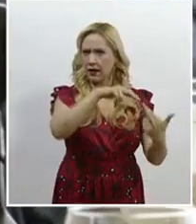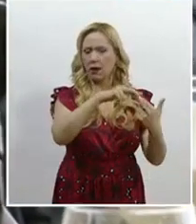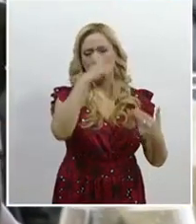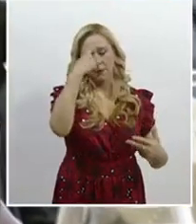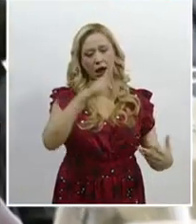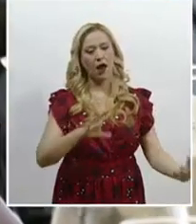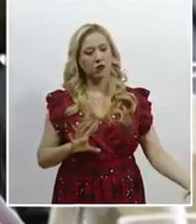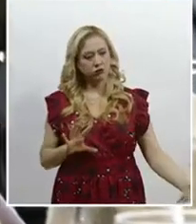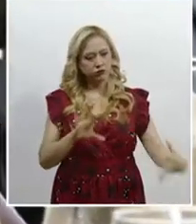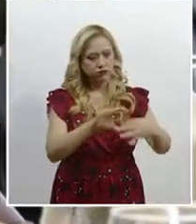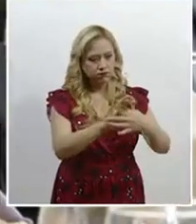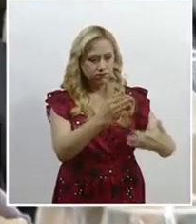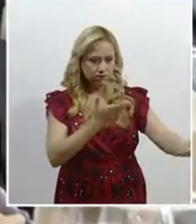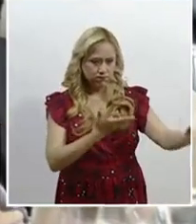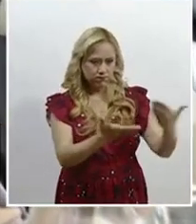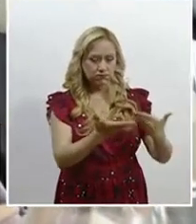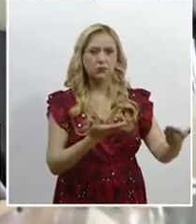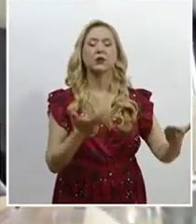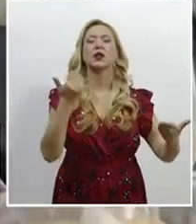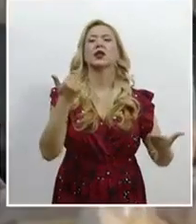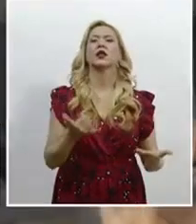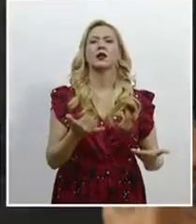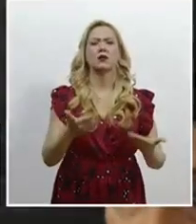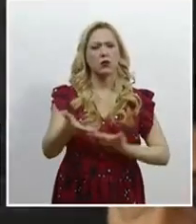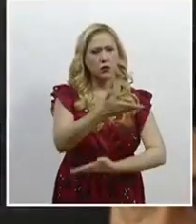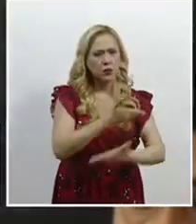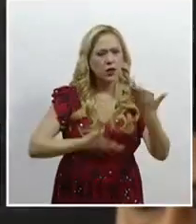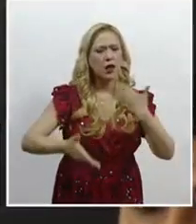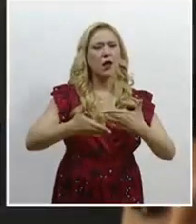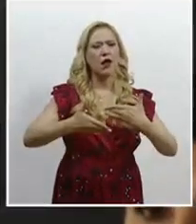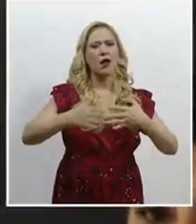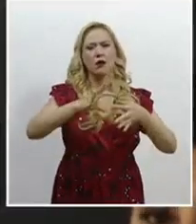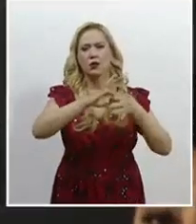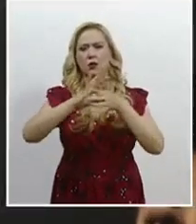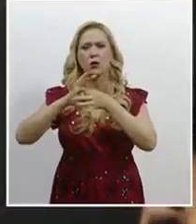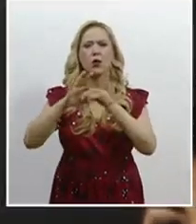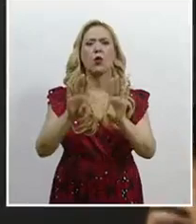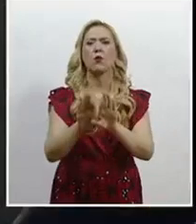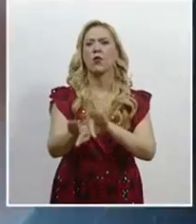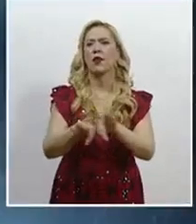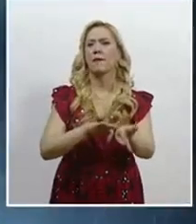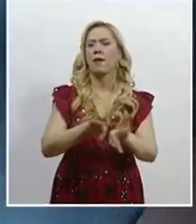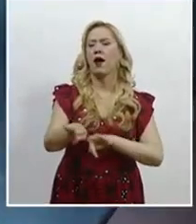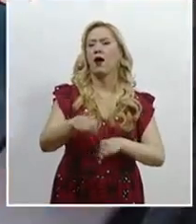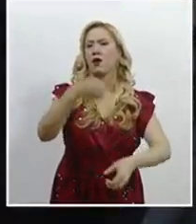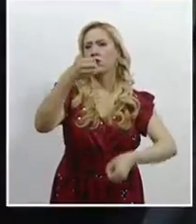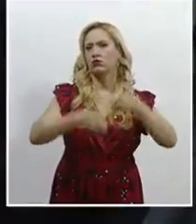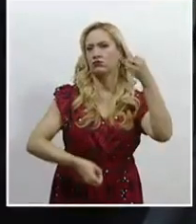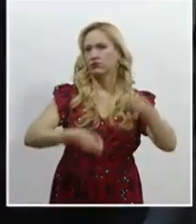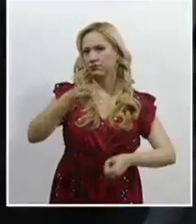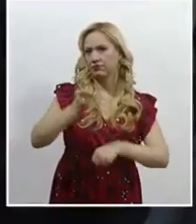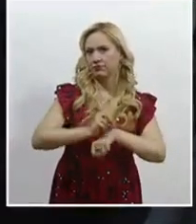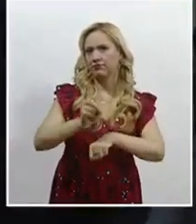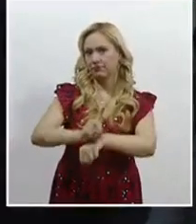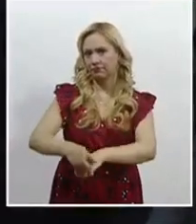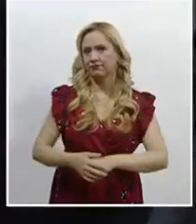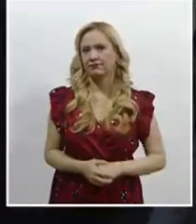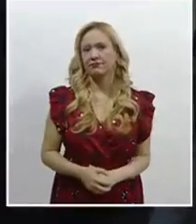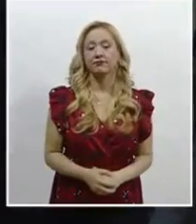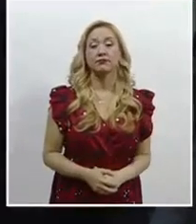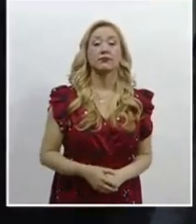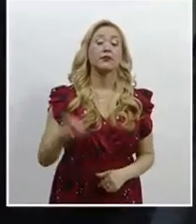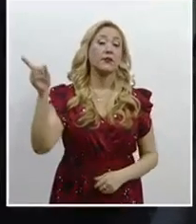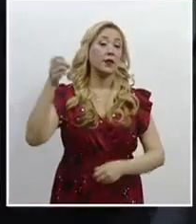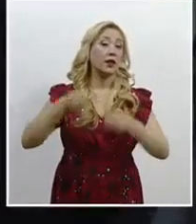fortalecer los lazos de comunicación, así como compartir y unificar criterios jurisdiccionales. El Poder Judicial